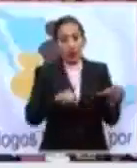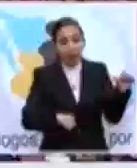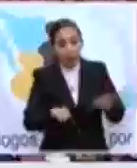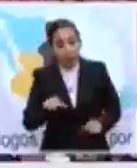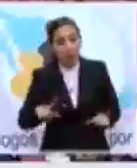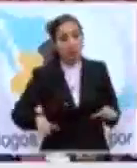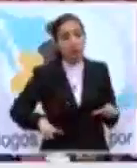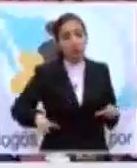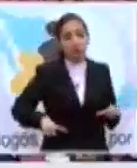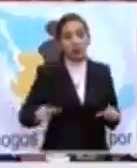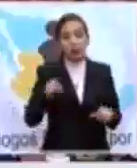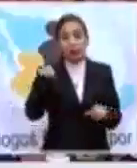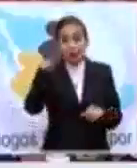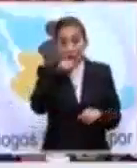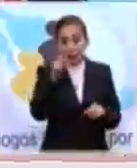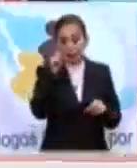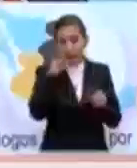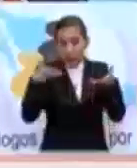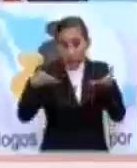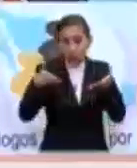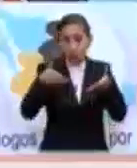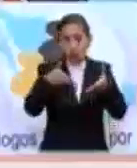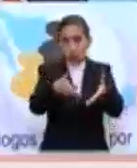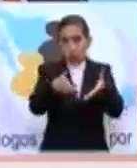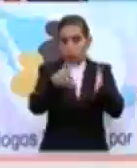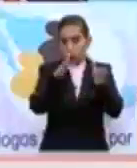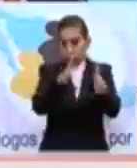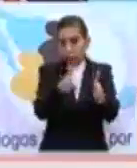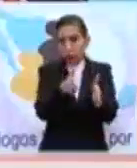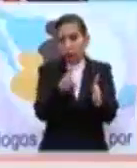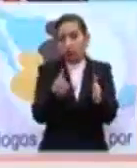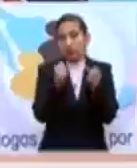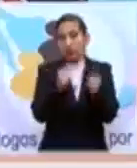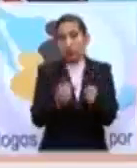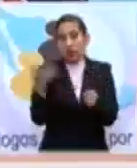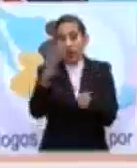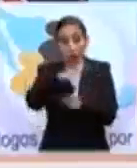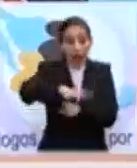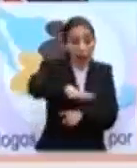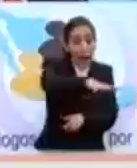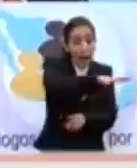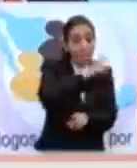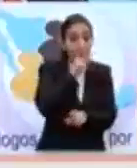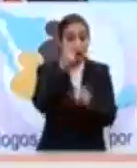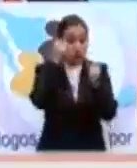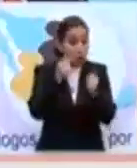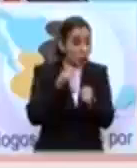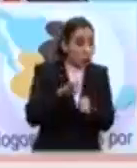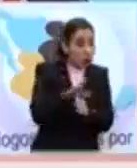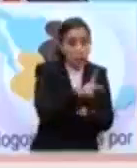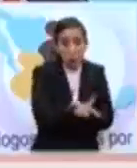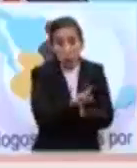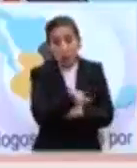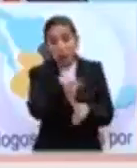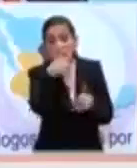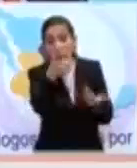de gobierno que vayan en este sentido y que generen condiciones de mayor seguridad